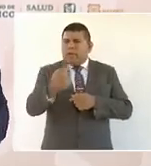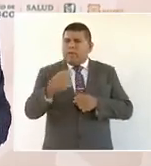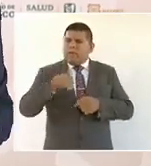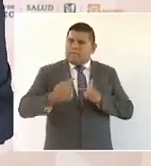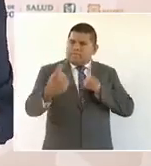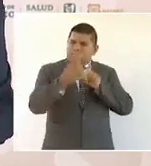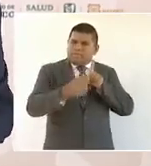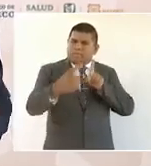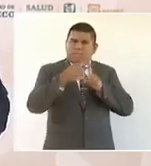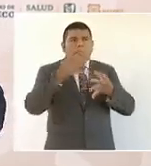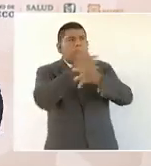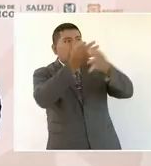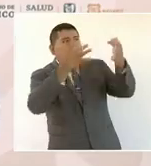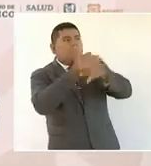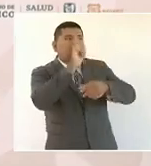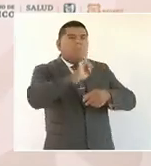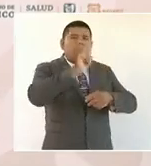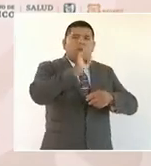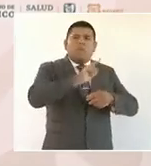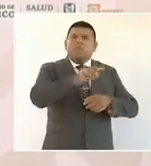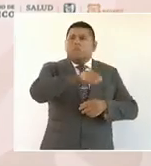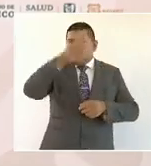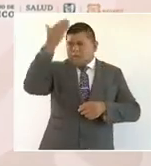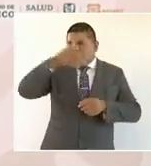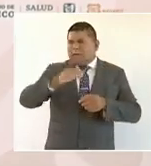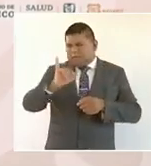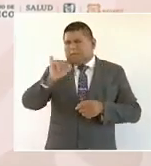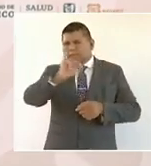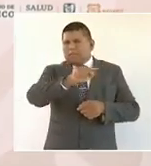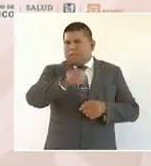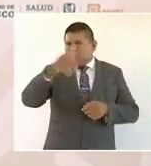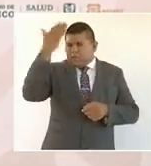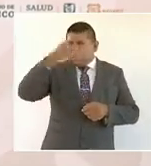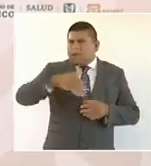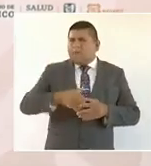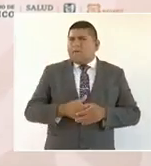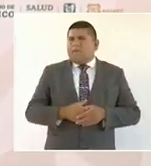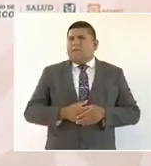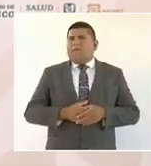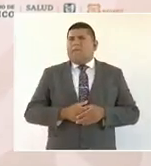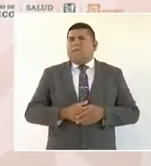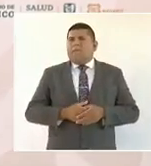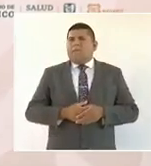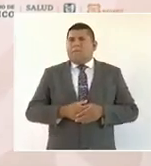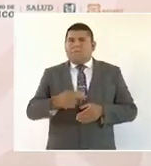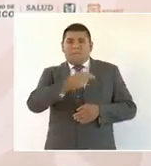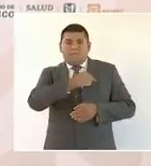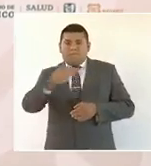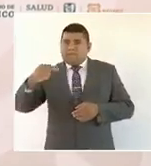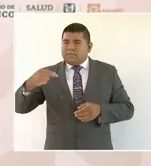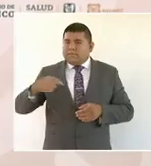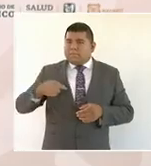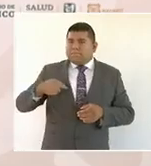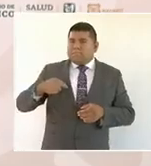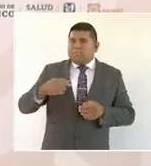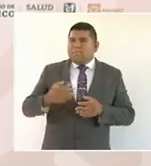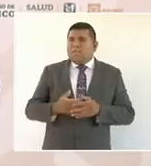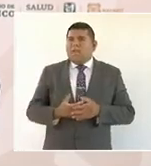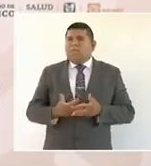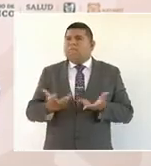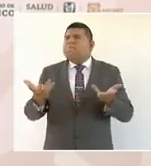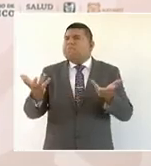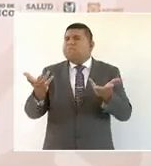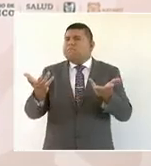gobierno. Pero ¿saben ustedes? Sí, ¿saben ustedes que nosotros